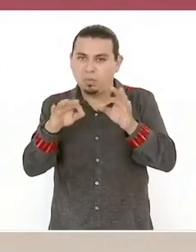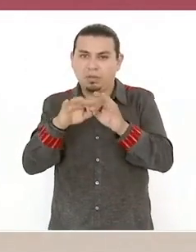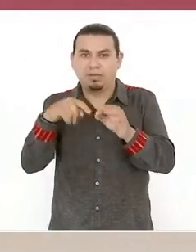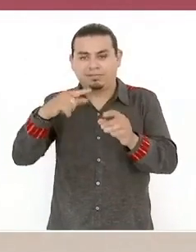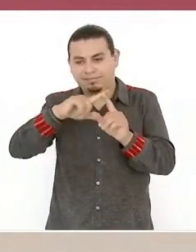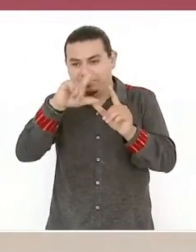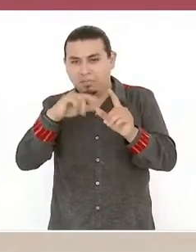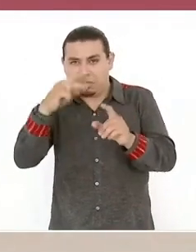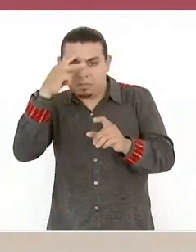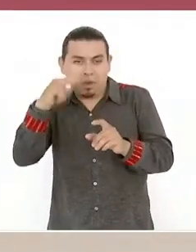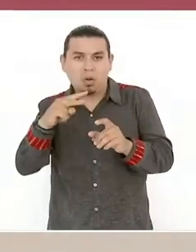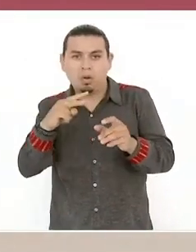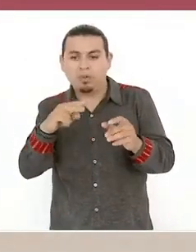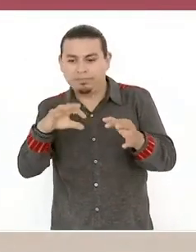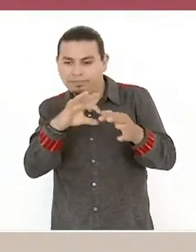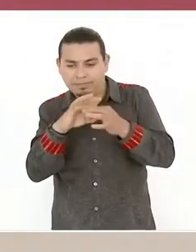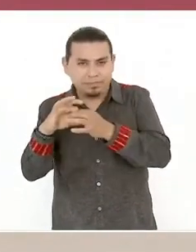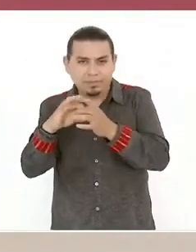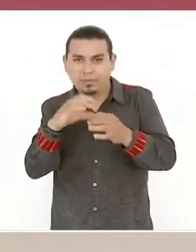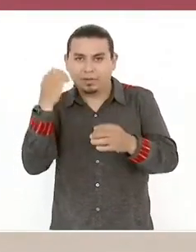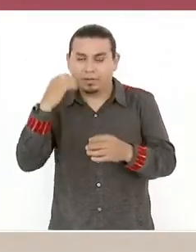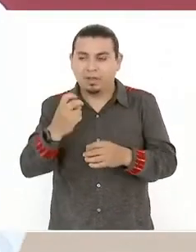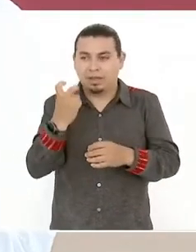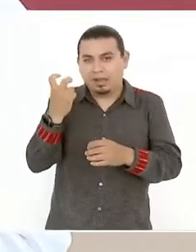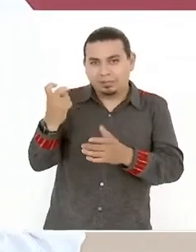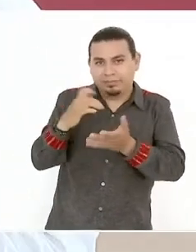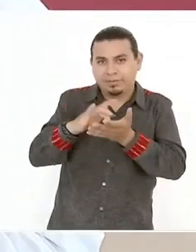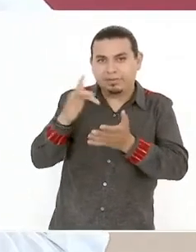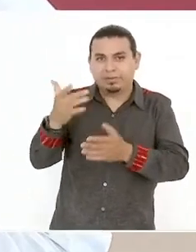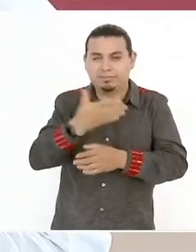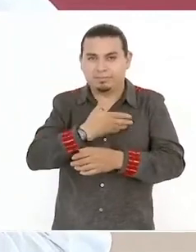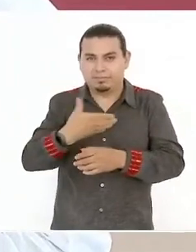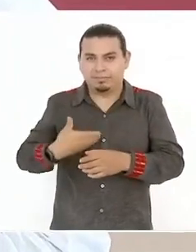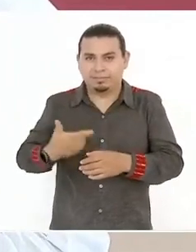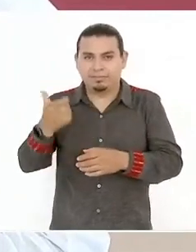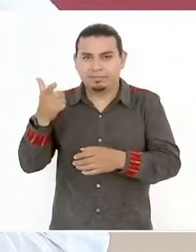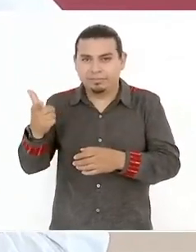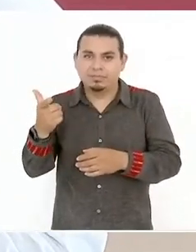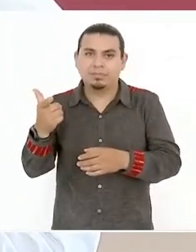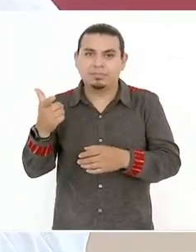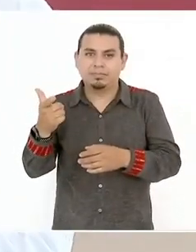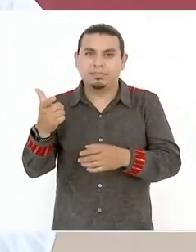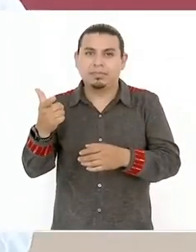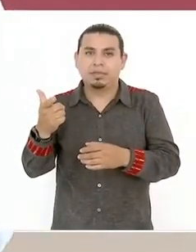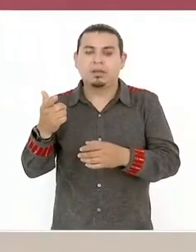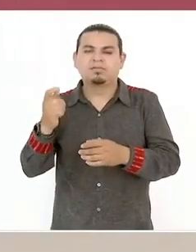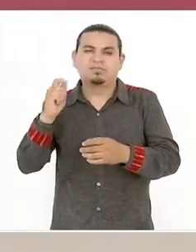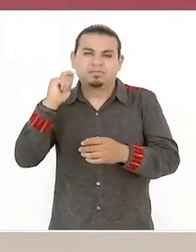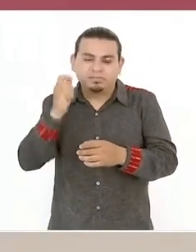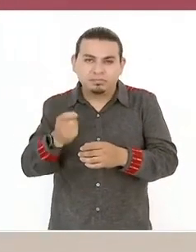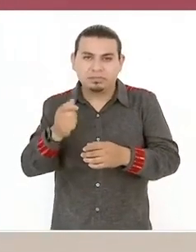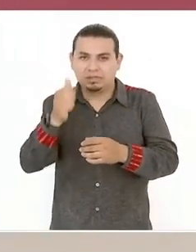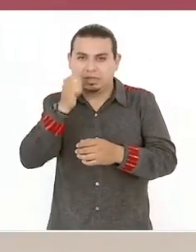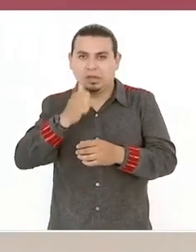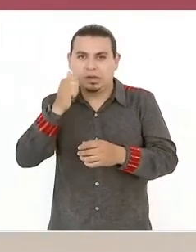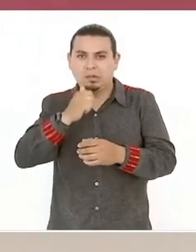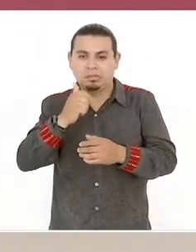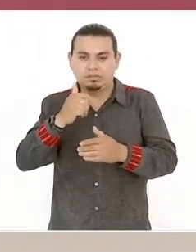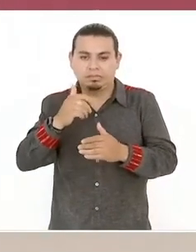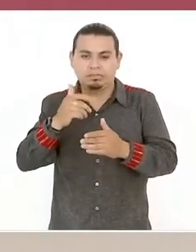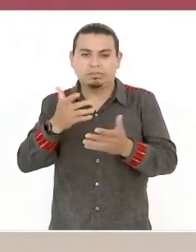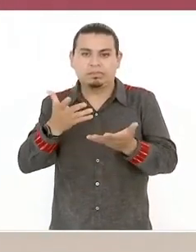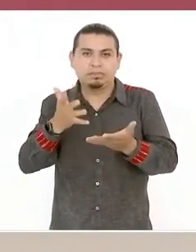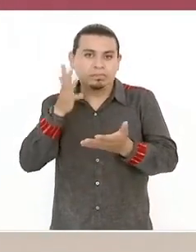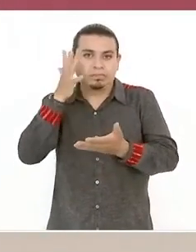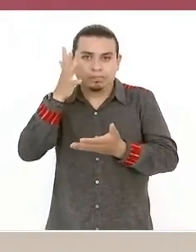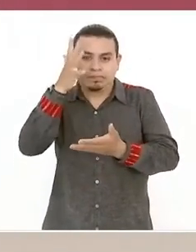que tenemos. Y es usted, señor presidente, el que está construyendo y escribiendo